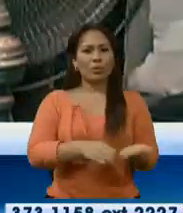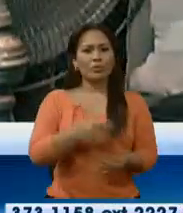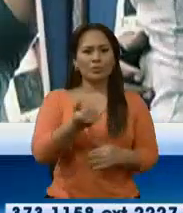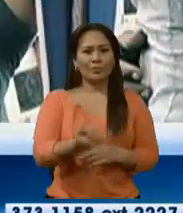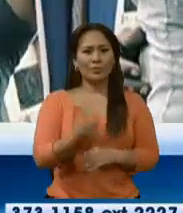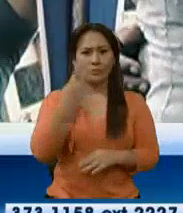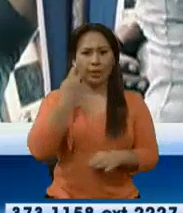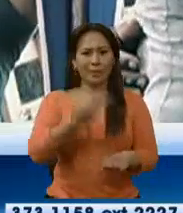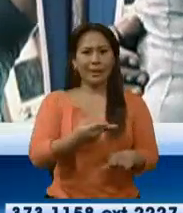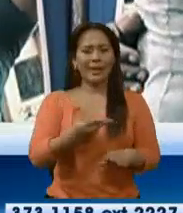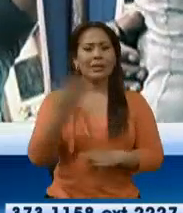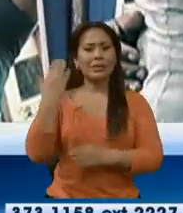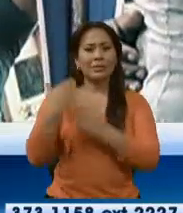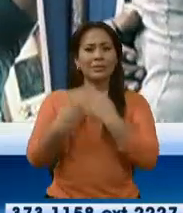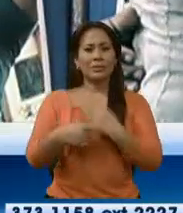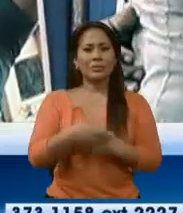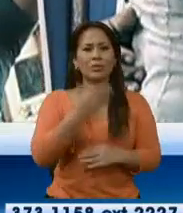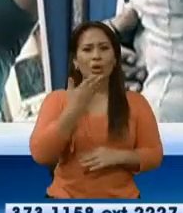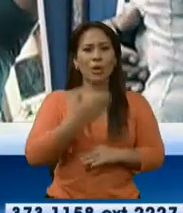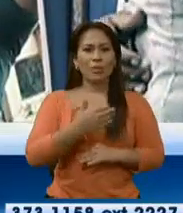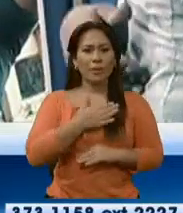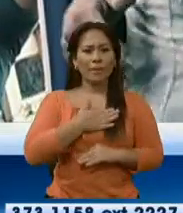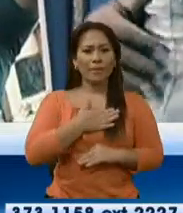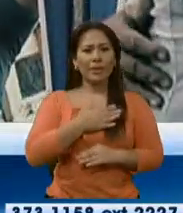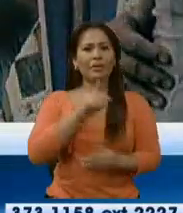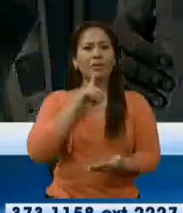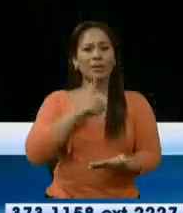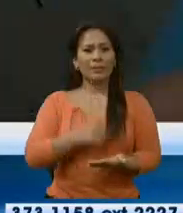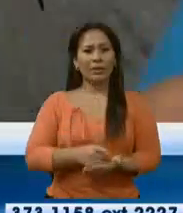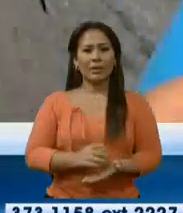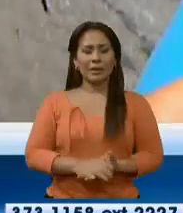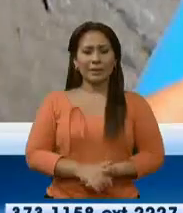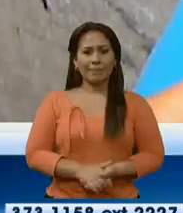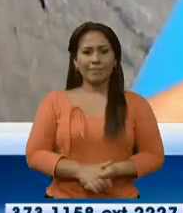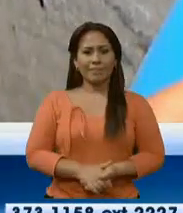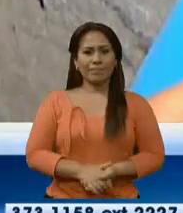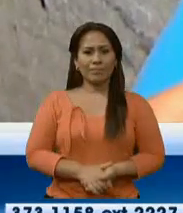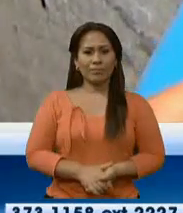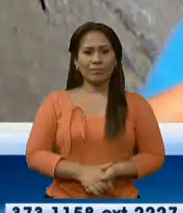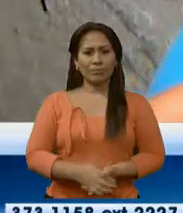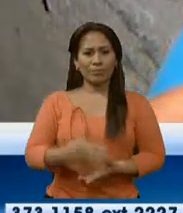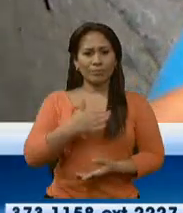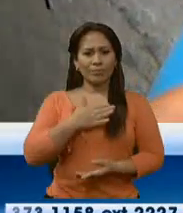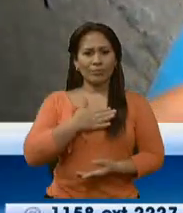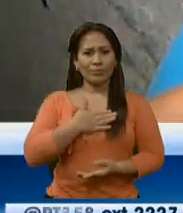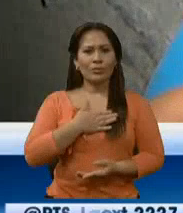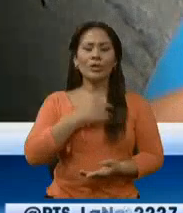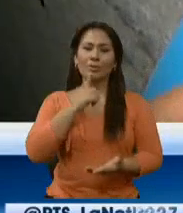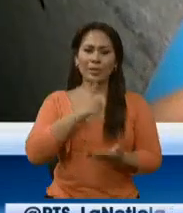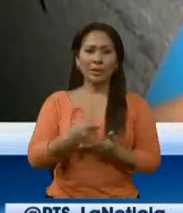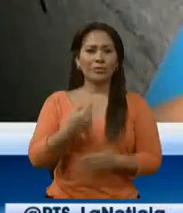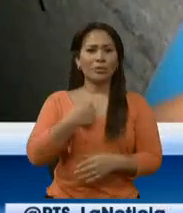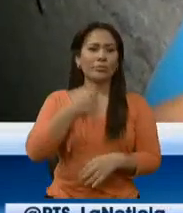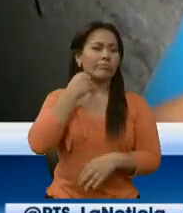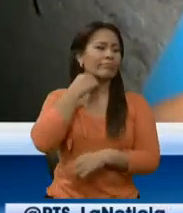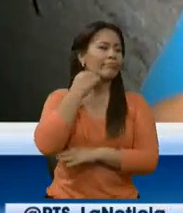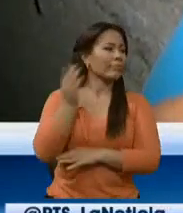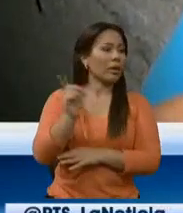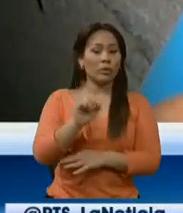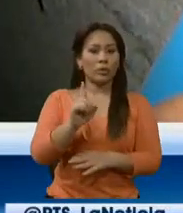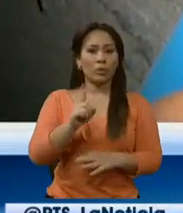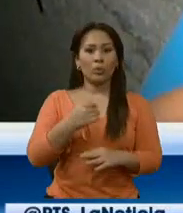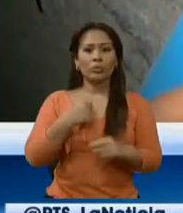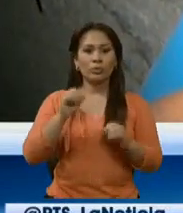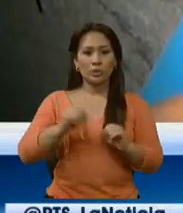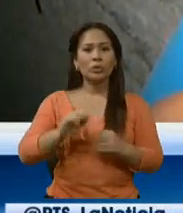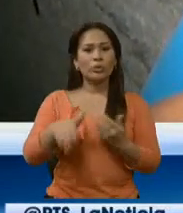pesadilla que lamentablemente es la realidad. Yo sé que no fue descuido, porque igual